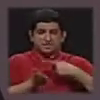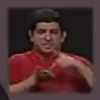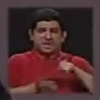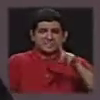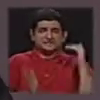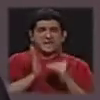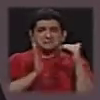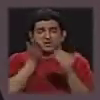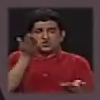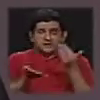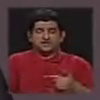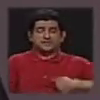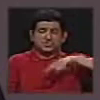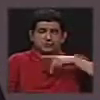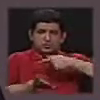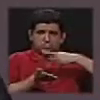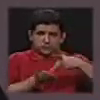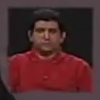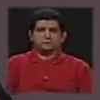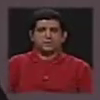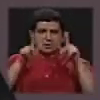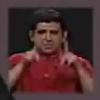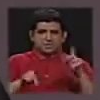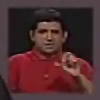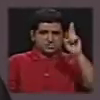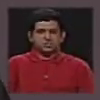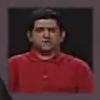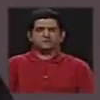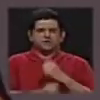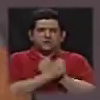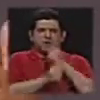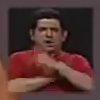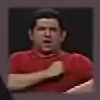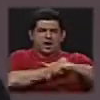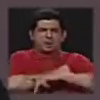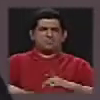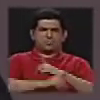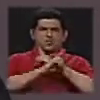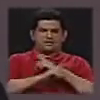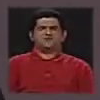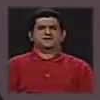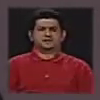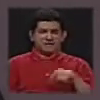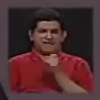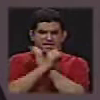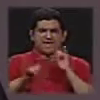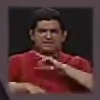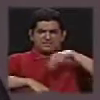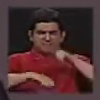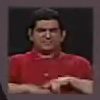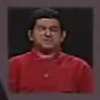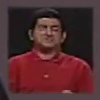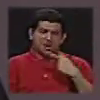millones, eventualmente que los tuviéramos que pagar, yo creo que los costarricenses, con un sentido patriótico, de una defensa de la soberanía nacional,